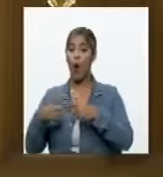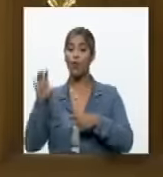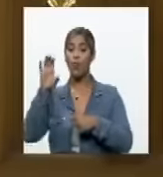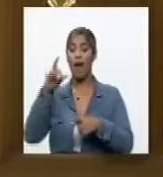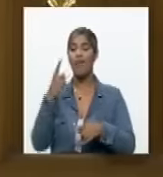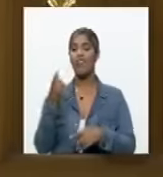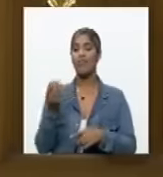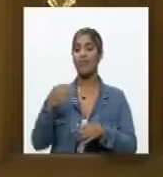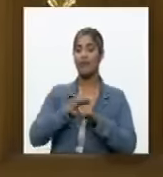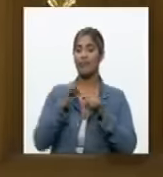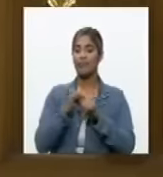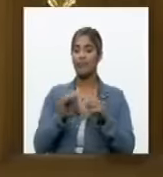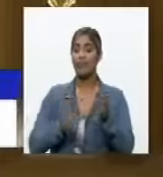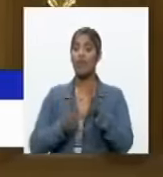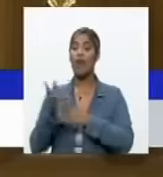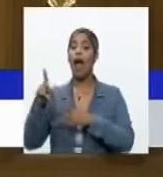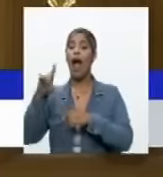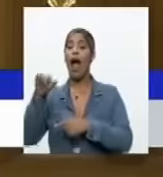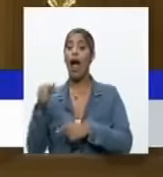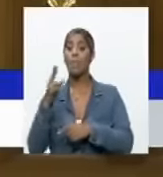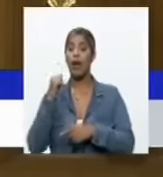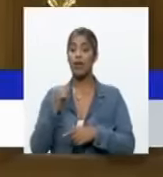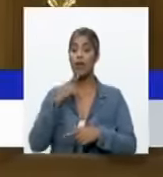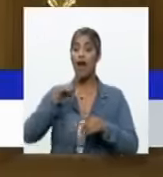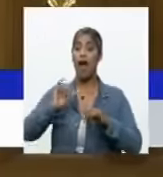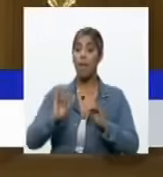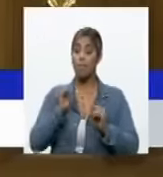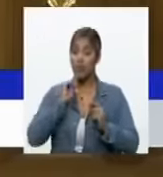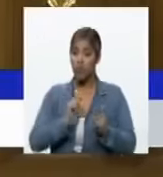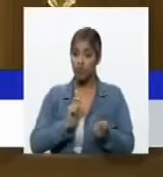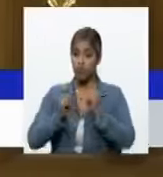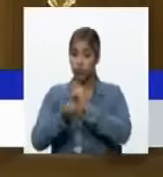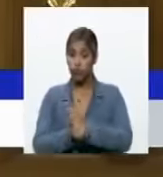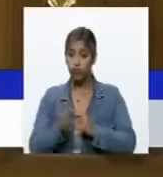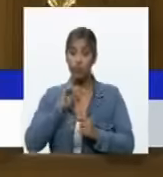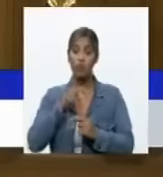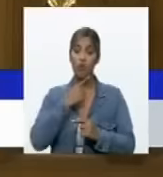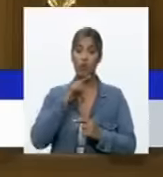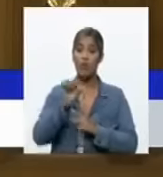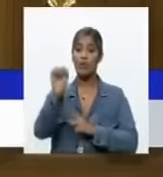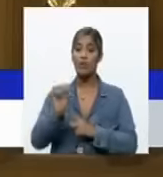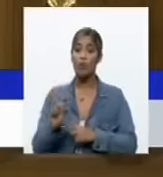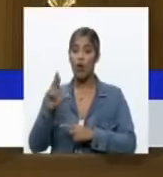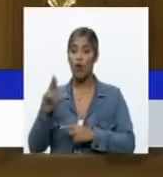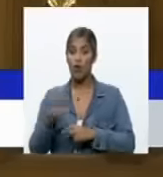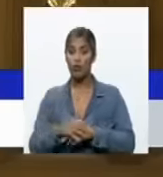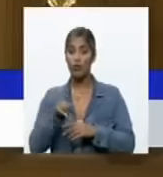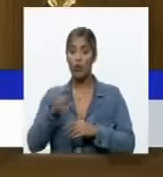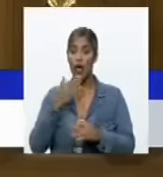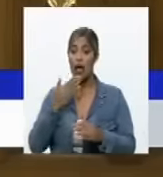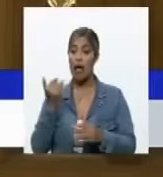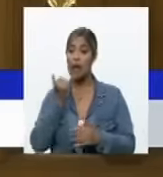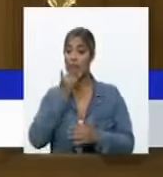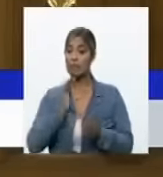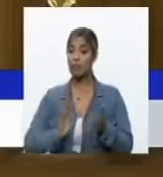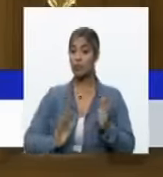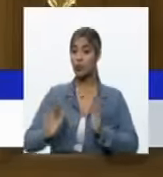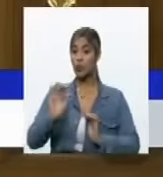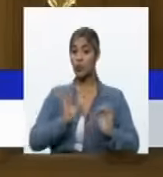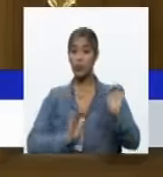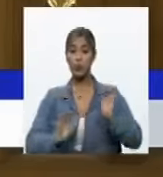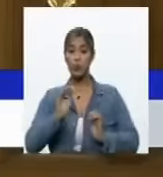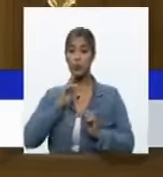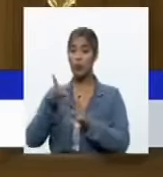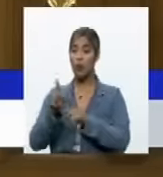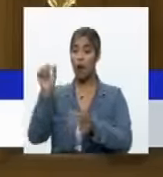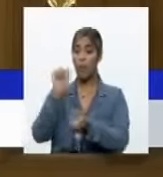campaña, trasladándose a Jamaica, donde suplantó su nombre por el de Samuel Robinson, para evitar cualquier represión por parte de las